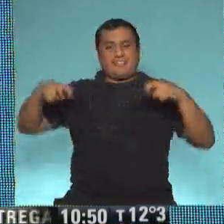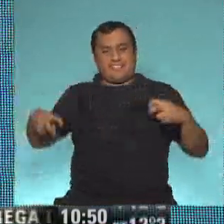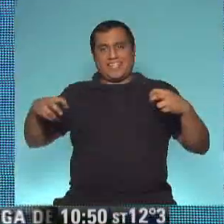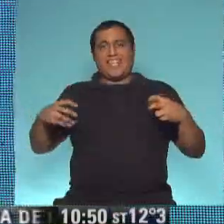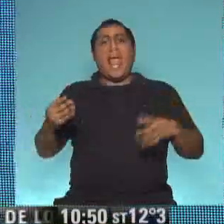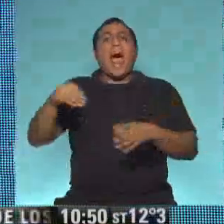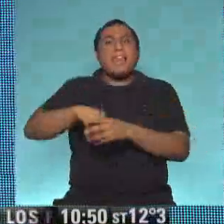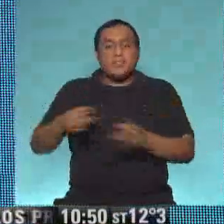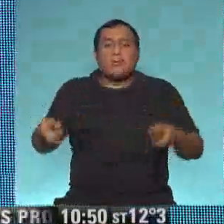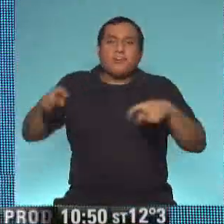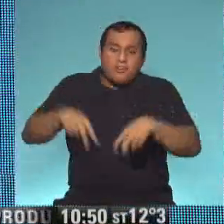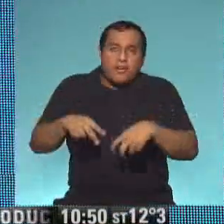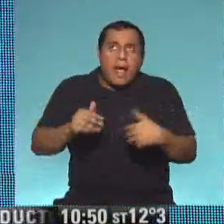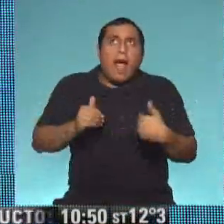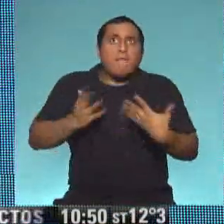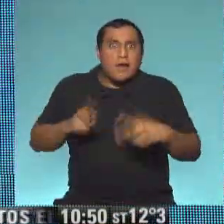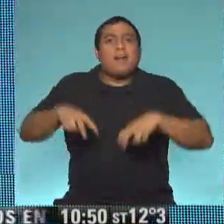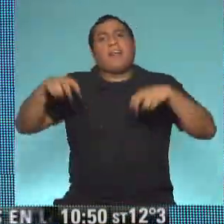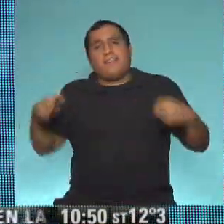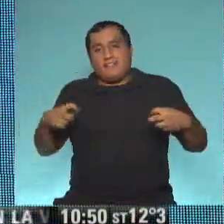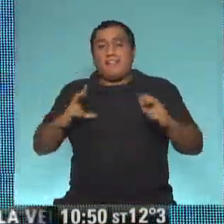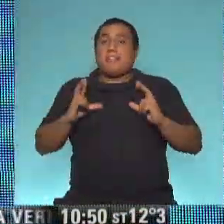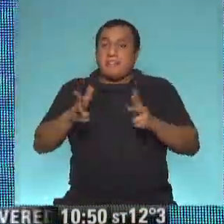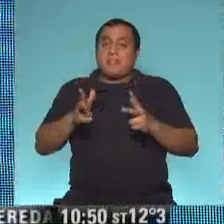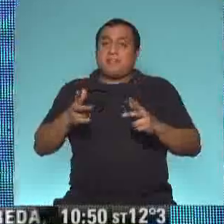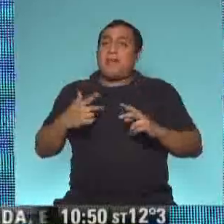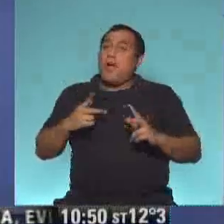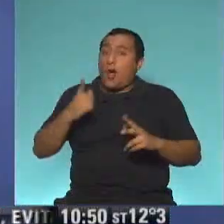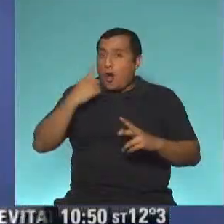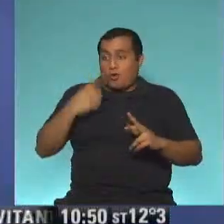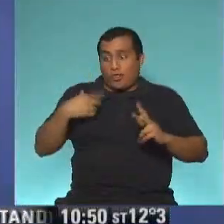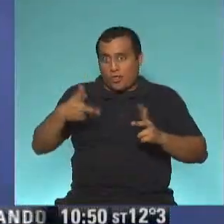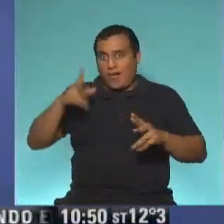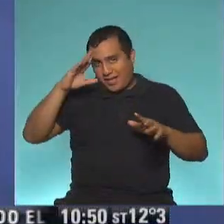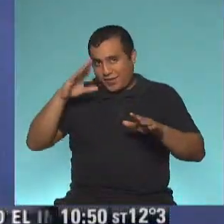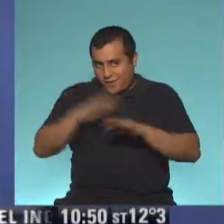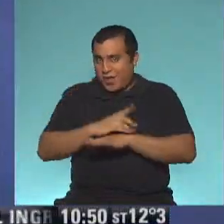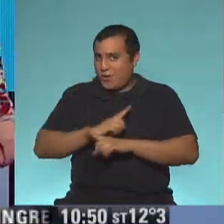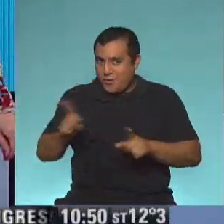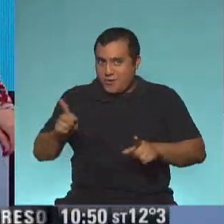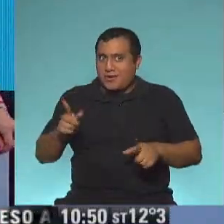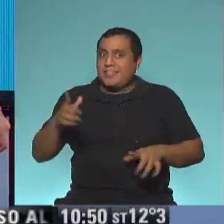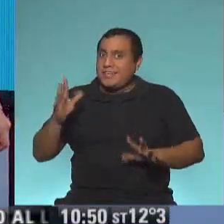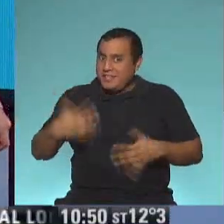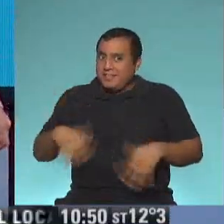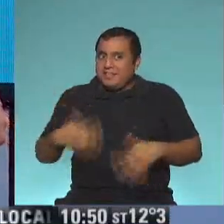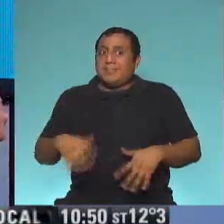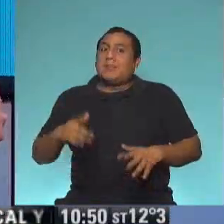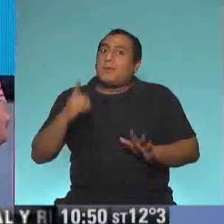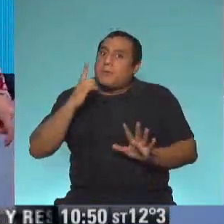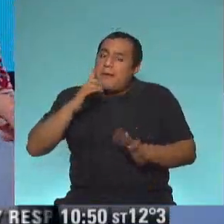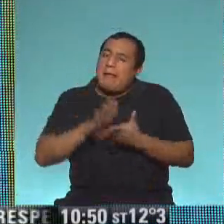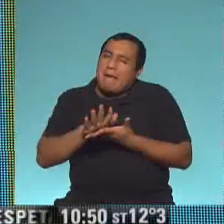afuera. Perfecto. Hay que tratar de no equivocarse. Cuando yo digo adentro, vamos viene a probar. Viene con trampa. Viene con trampita. ¿Está muy puede bien? Venir con trampa.